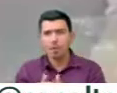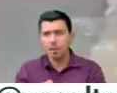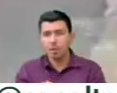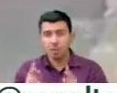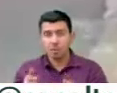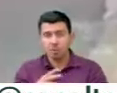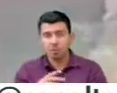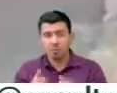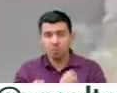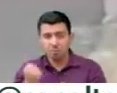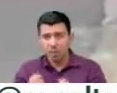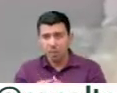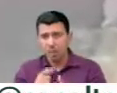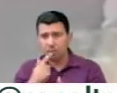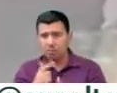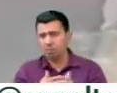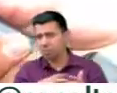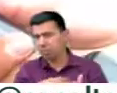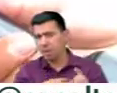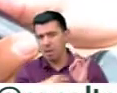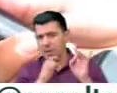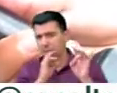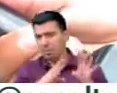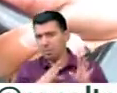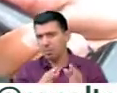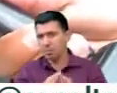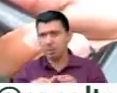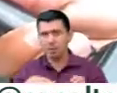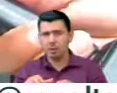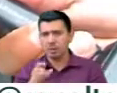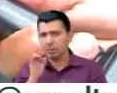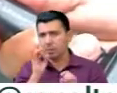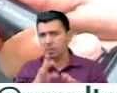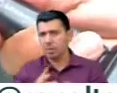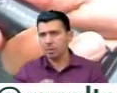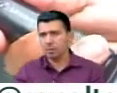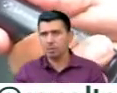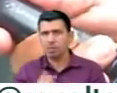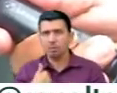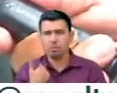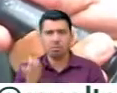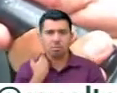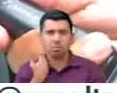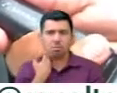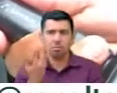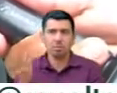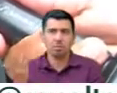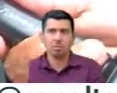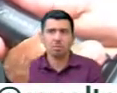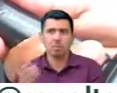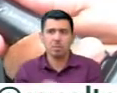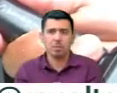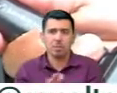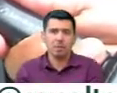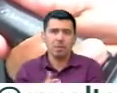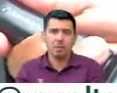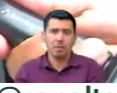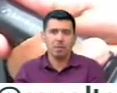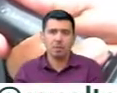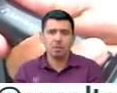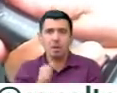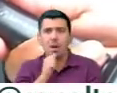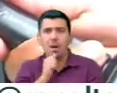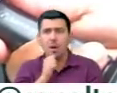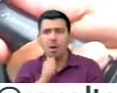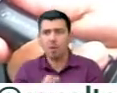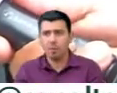quejado del sistema. Por supuesto que sí, hermano, porque estamos llevados, estamos fritando con agua y nos